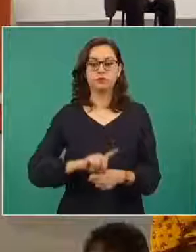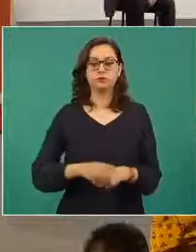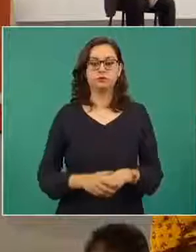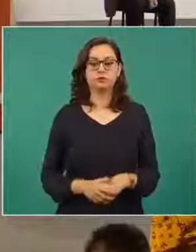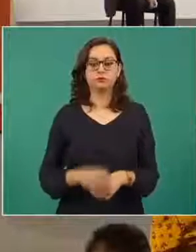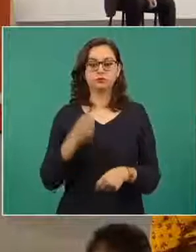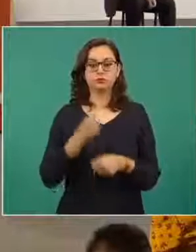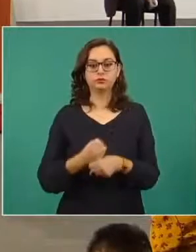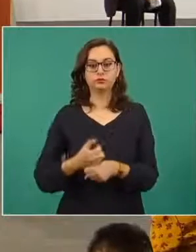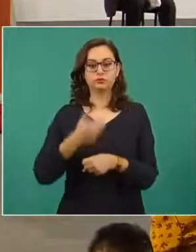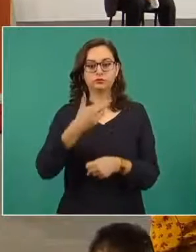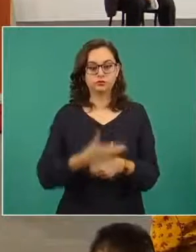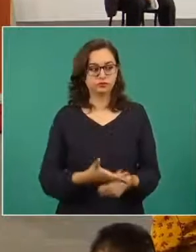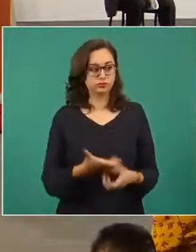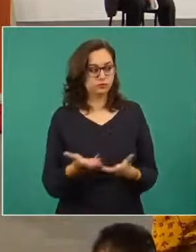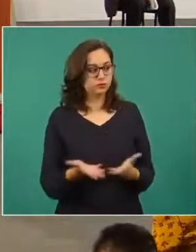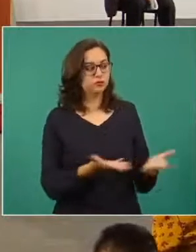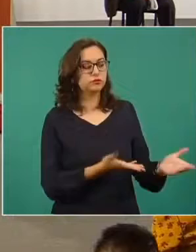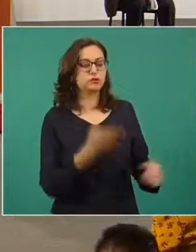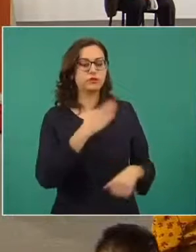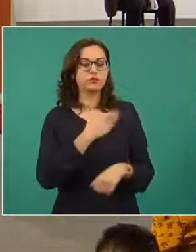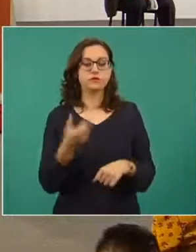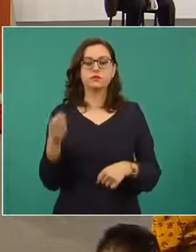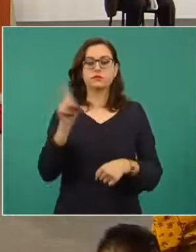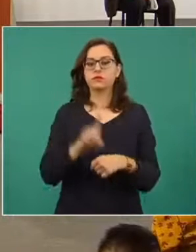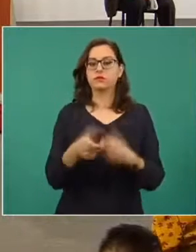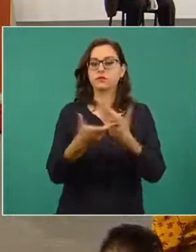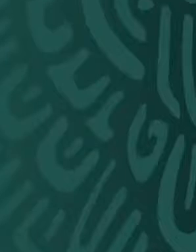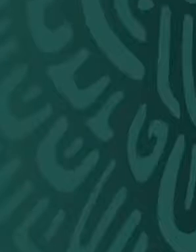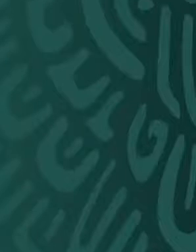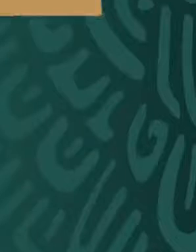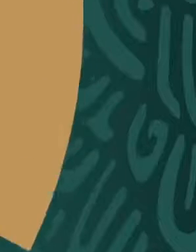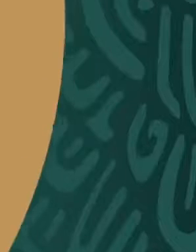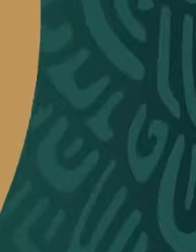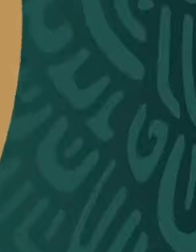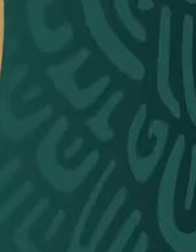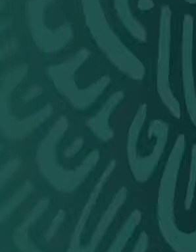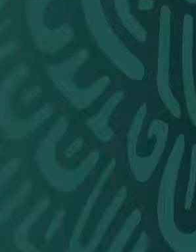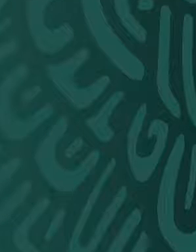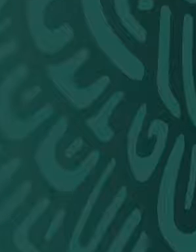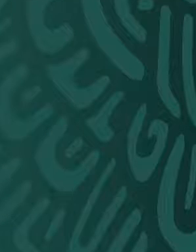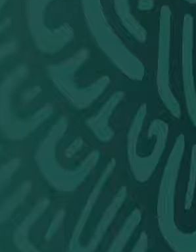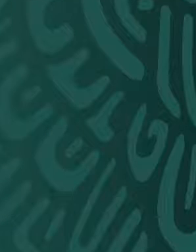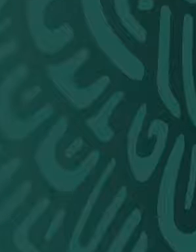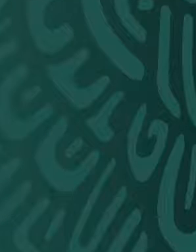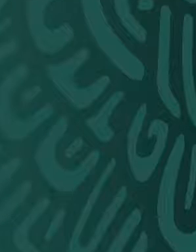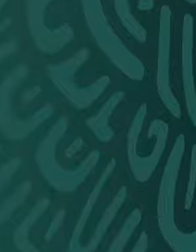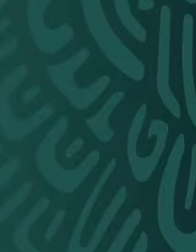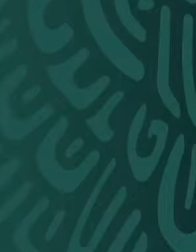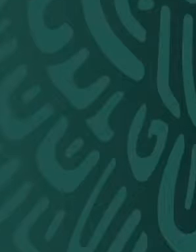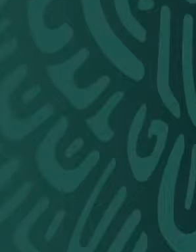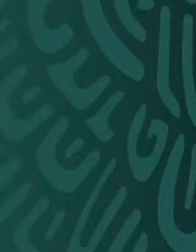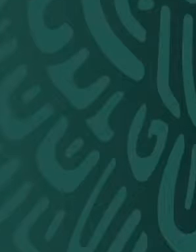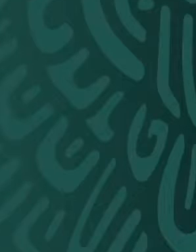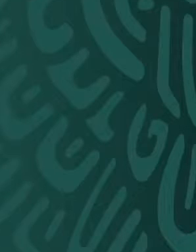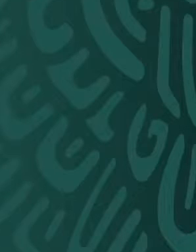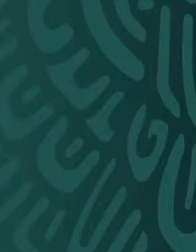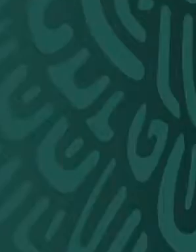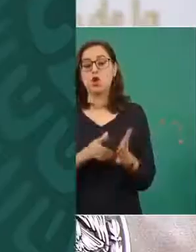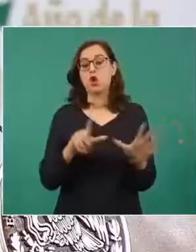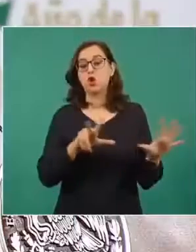sobre la cantidad de medicamentos comprados en el extranjero y el proceso de vacunación contra COVID-19.